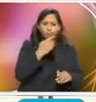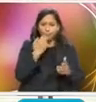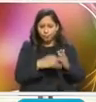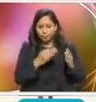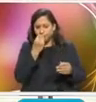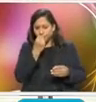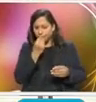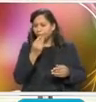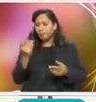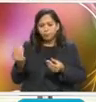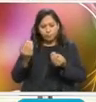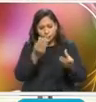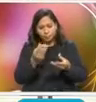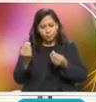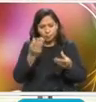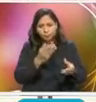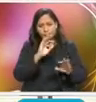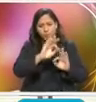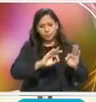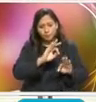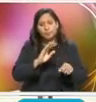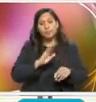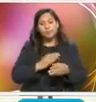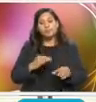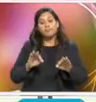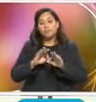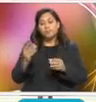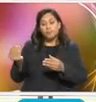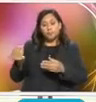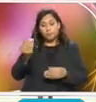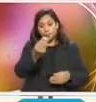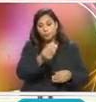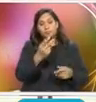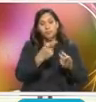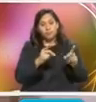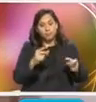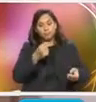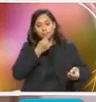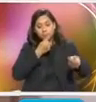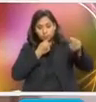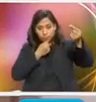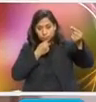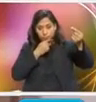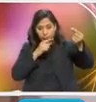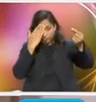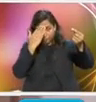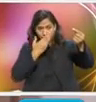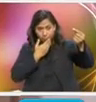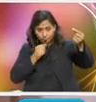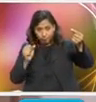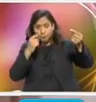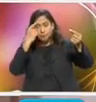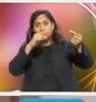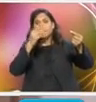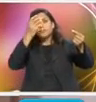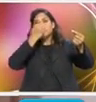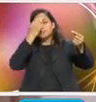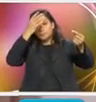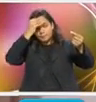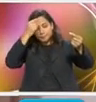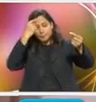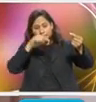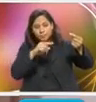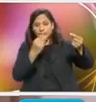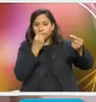con componentes que son, yo creo que de los más importantes y que tienen que ver con el desarrollo de capacidades para, en este